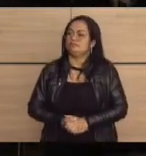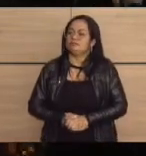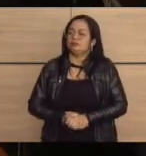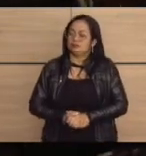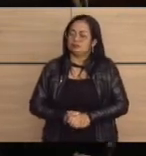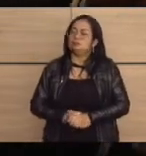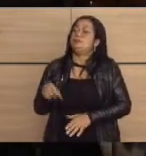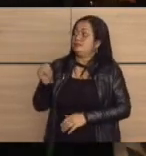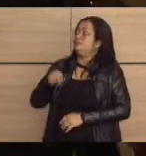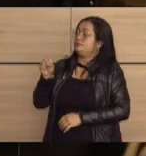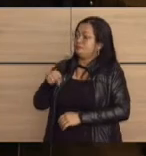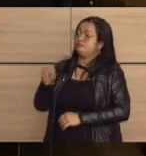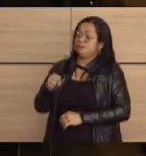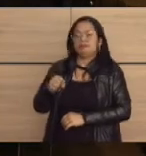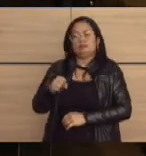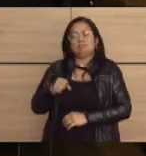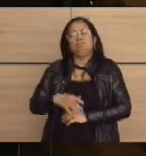Sí, yo